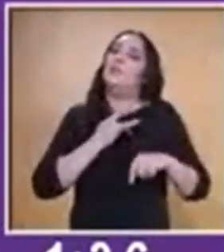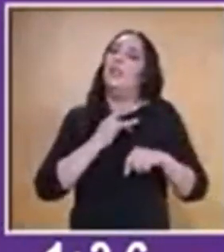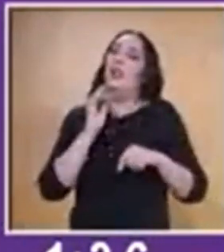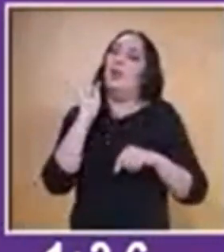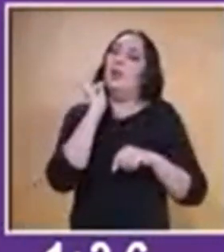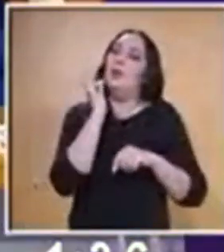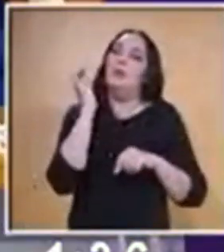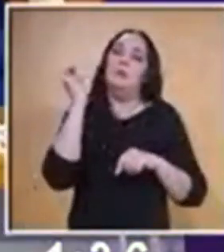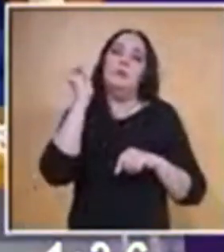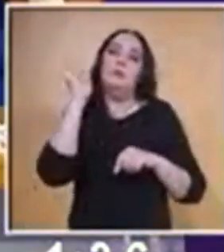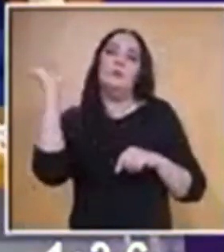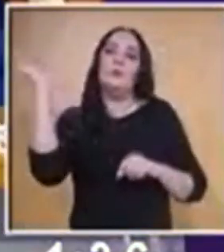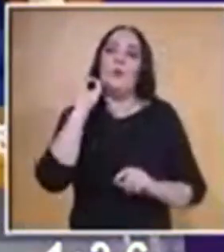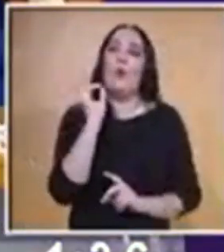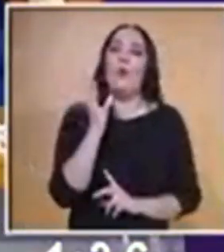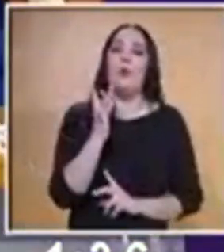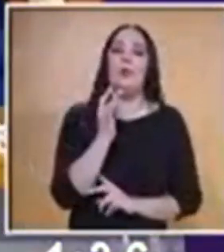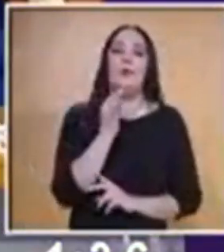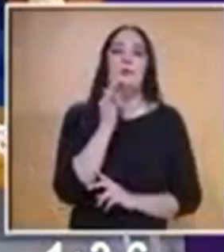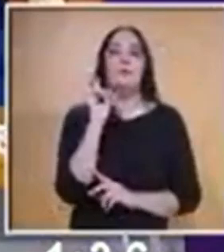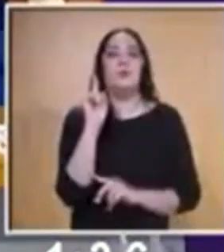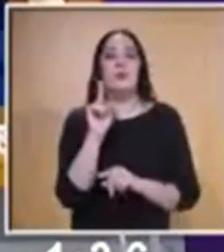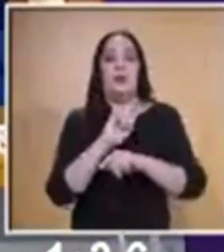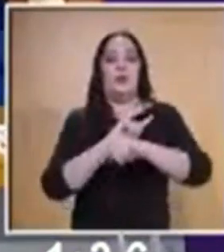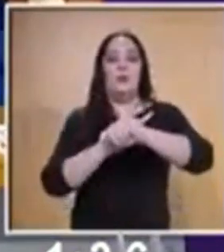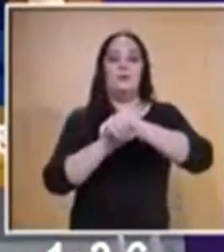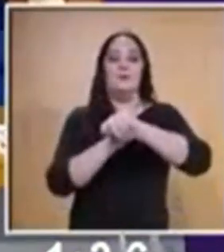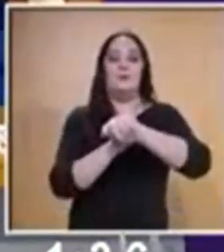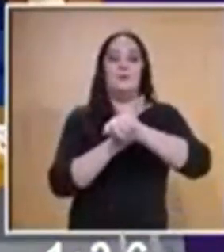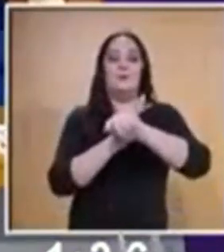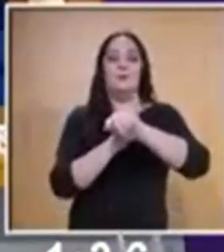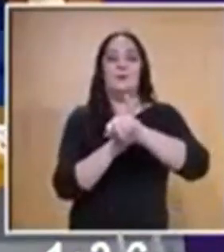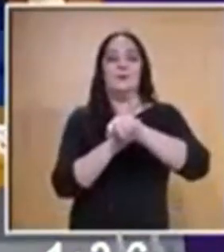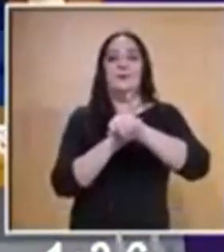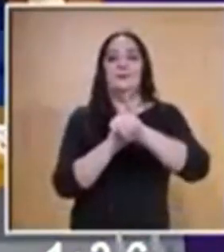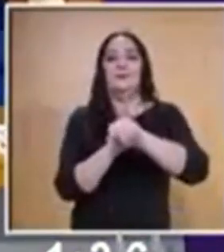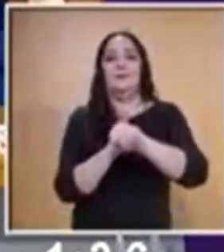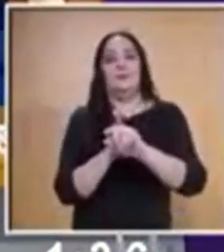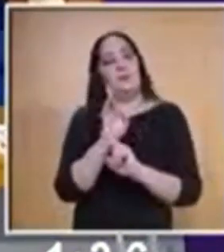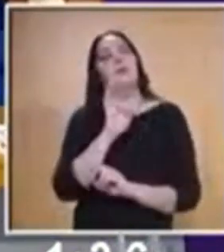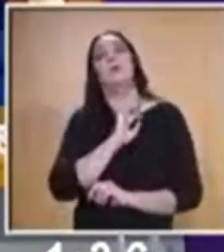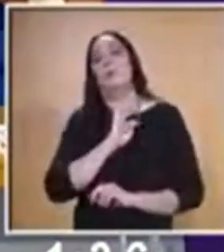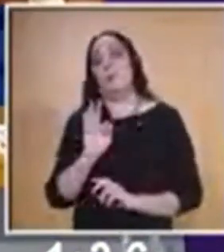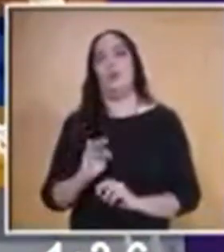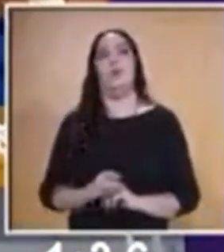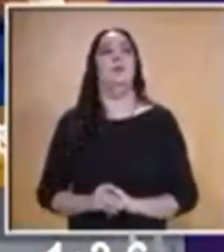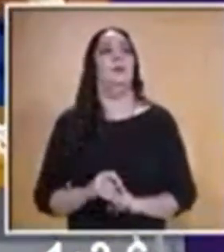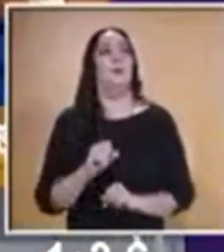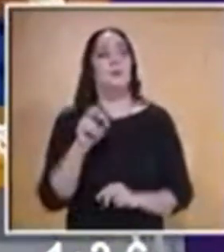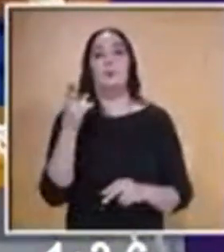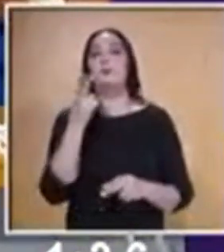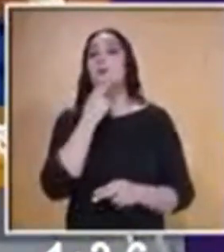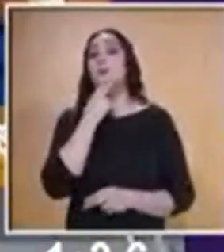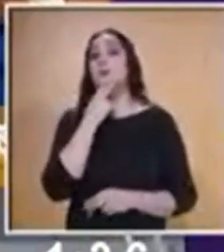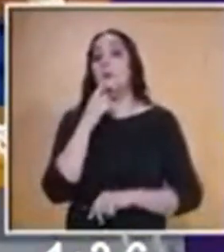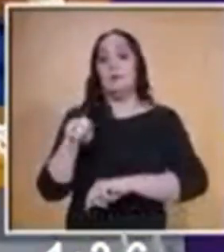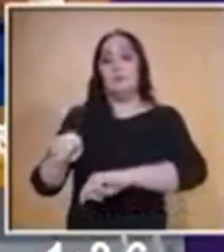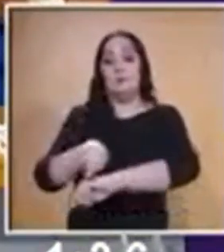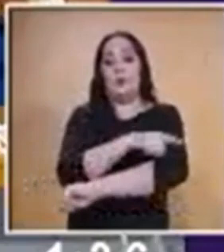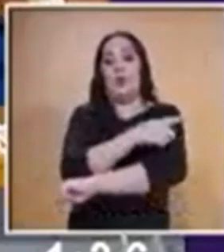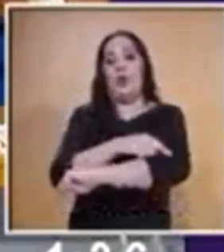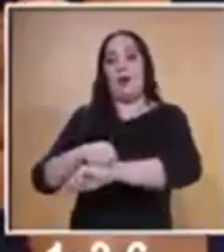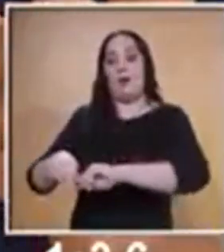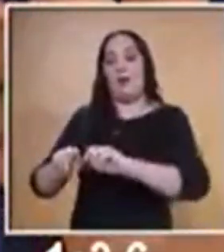en menor frecuencia, ¿verdad? En menor proporción, pero también se escucha el segundero. Y también vamos a ocupar una regla de plástico.